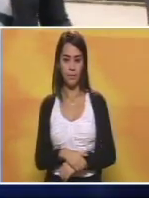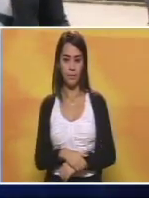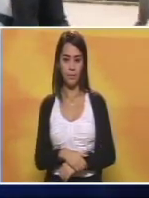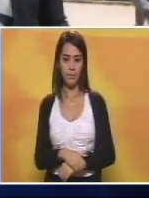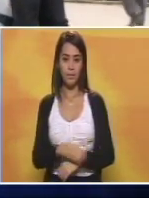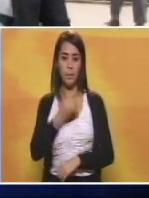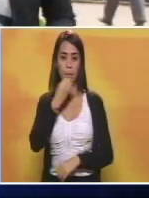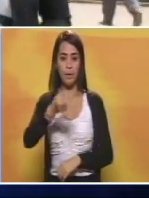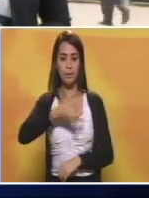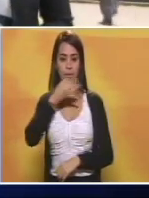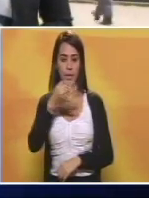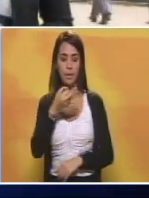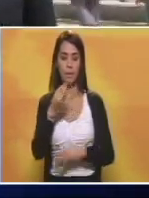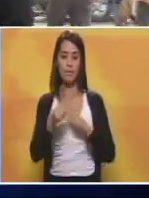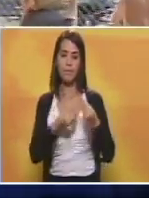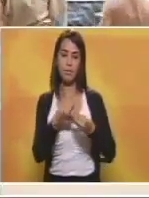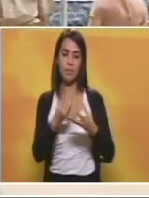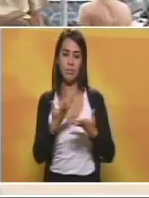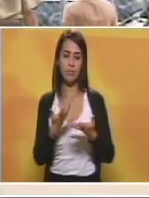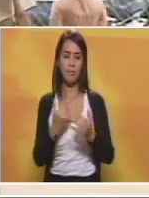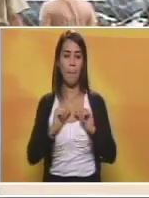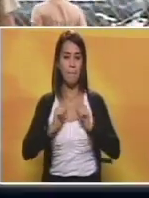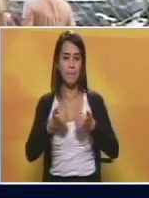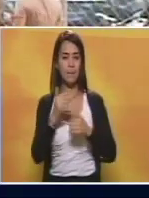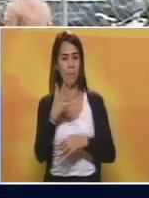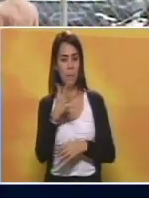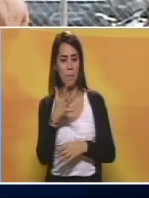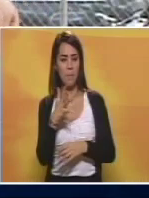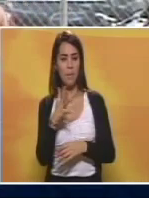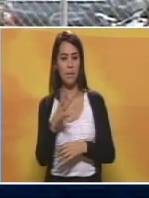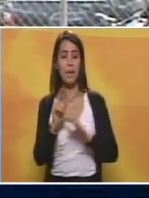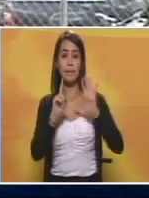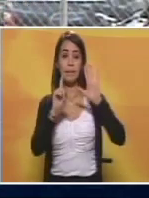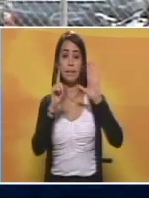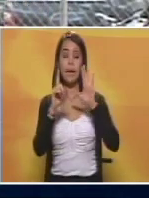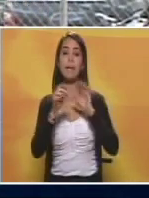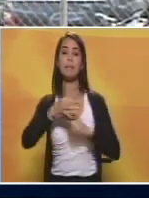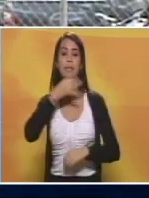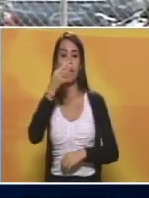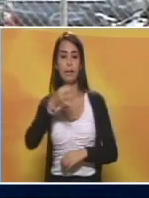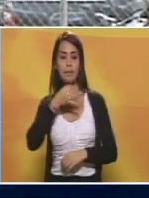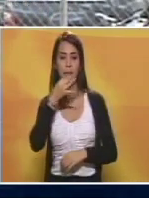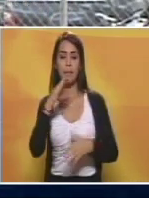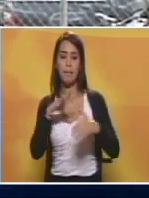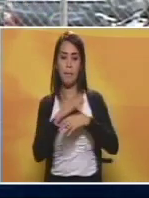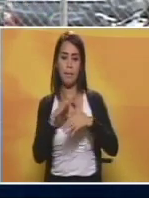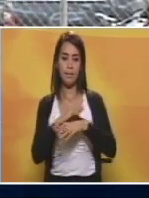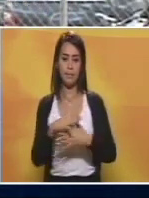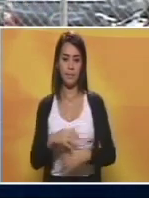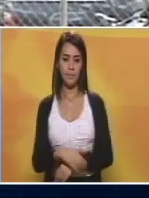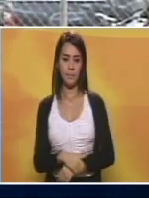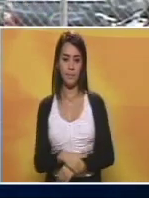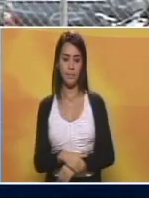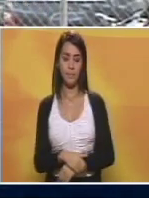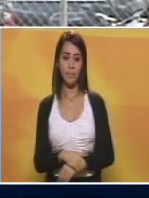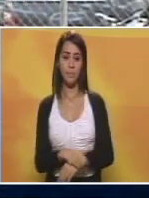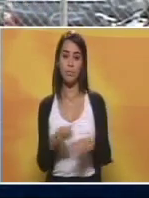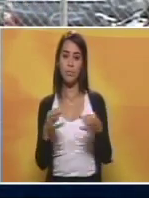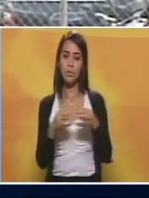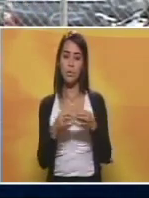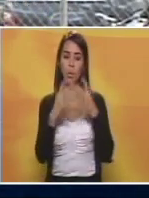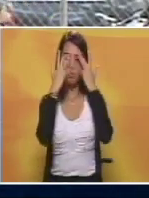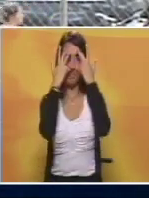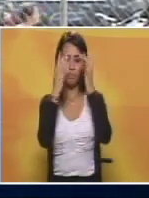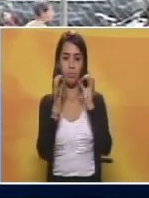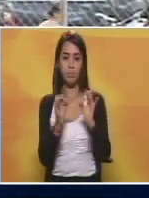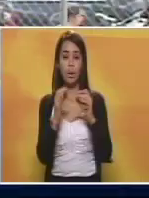buenas tardes en los hechos irregulares se iniciaron aproximadamente a las 6 de la tarde de este martes la división de contrainteligencia